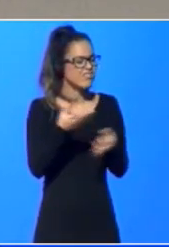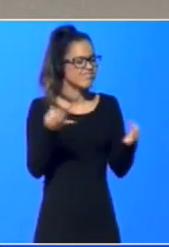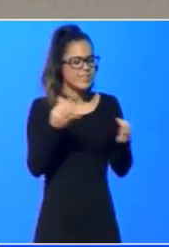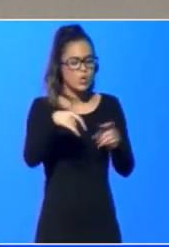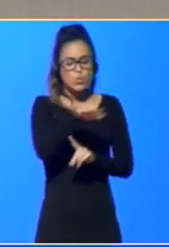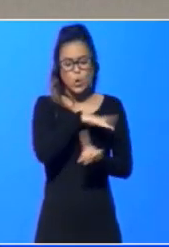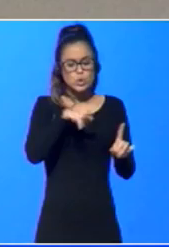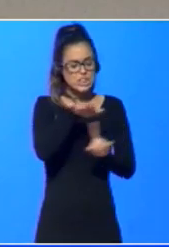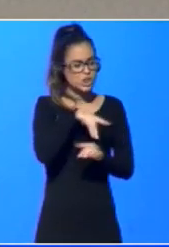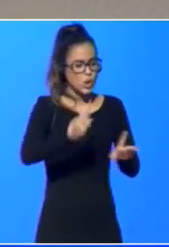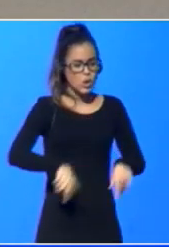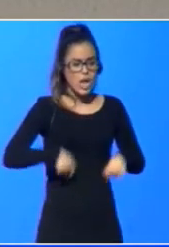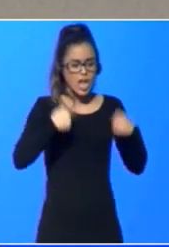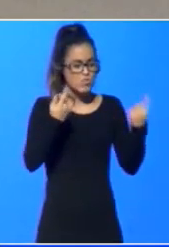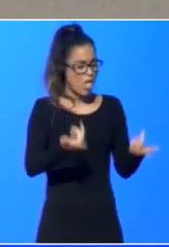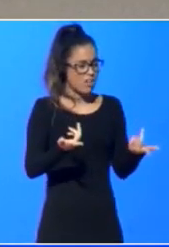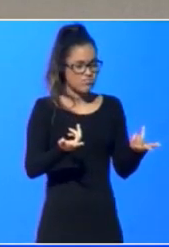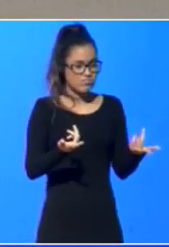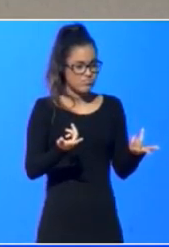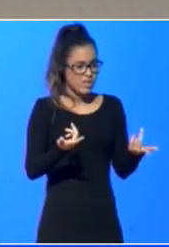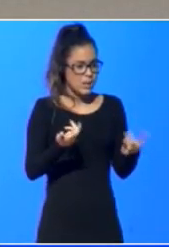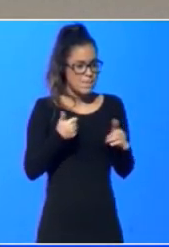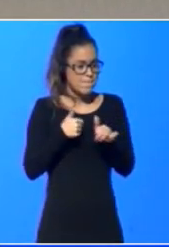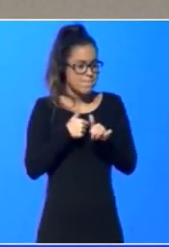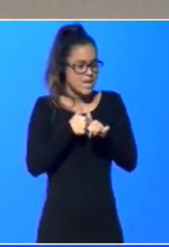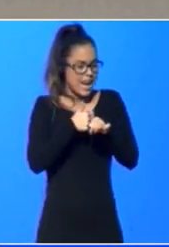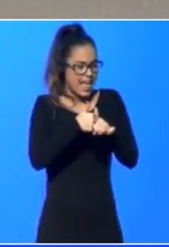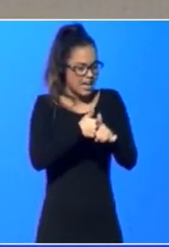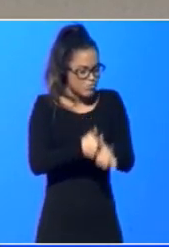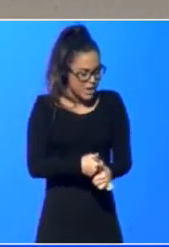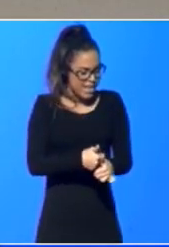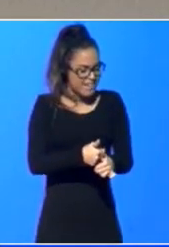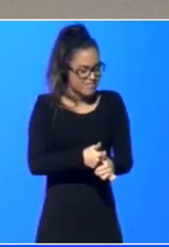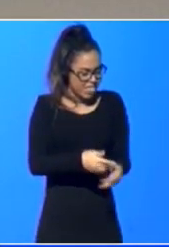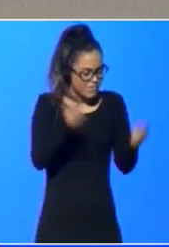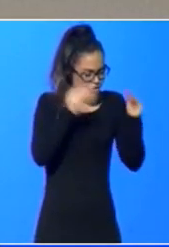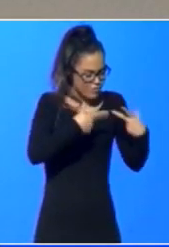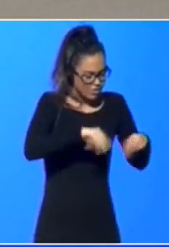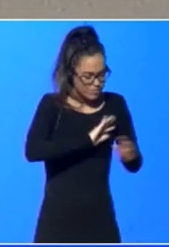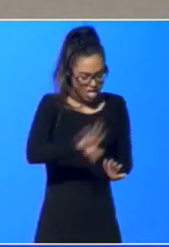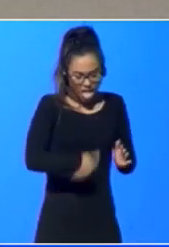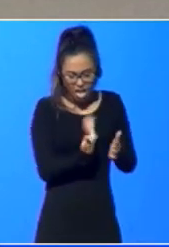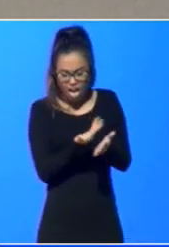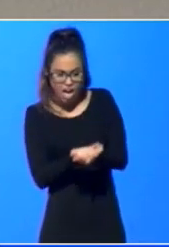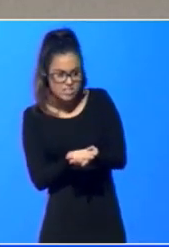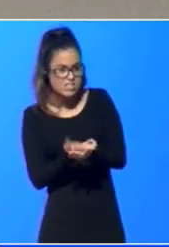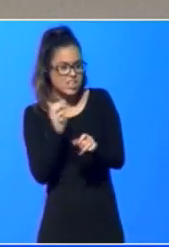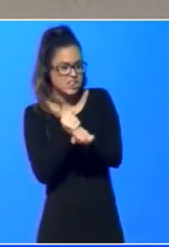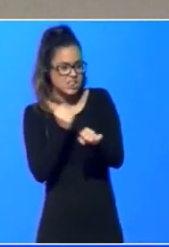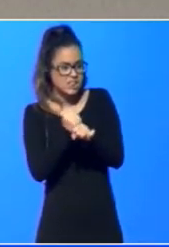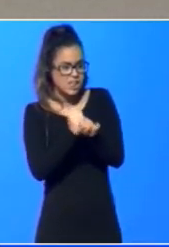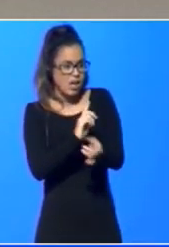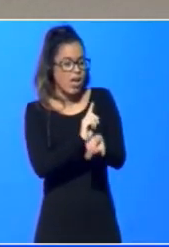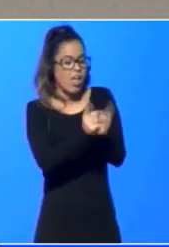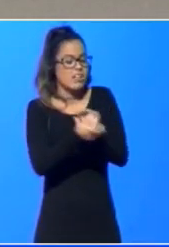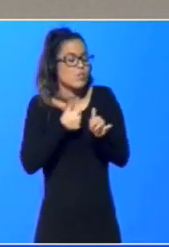natural para acompañar a la vida, para acompañar en ese tránsito a la vida adulta de estos jóvenes chicos y chicas con discapacidad intelectual, ¿no?